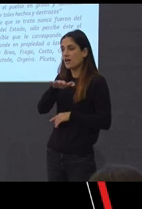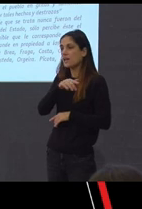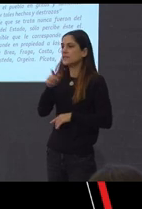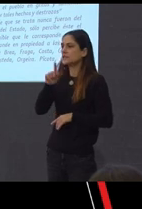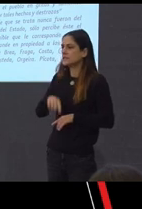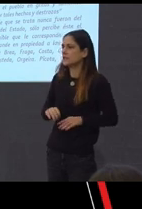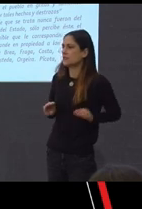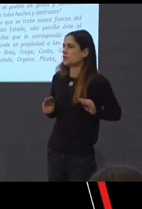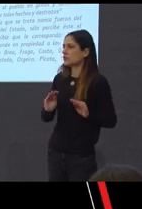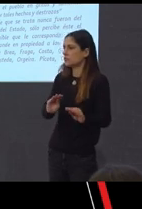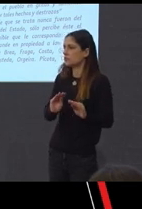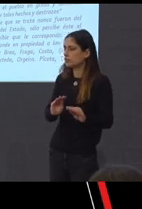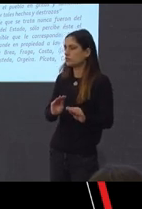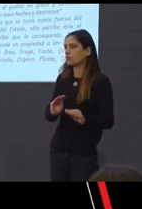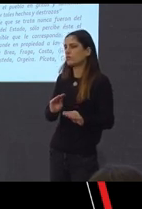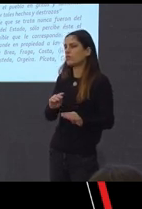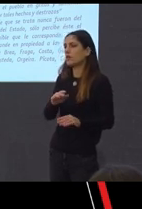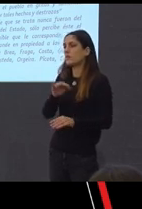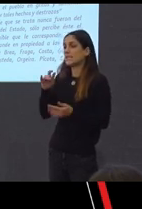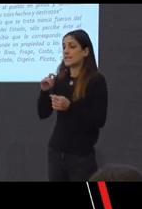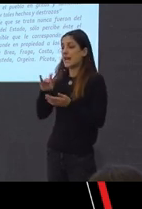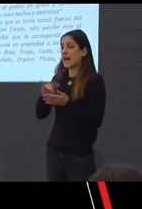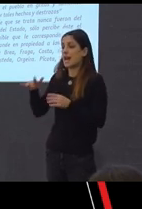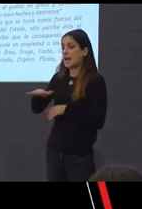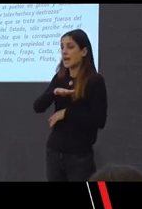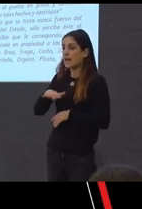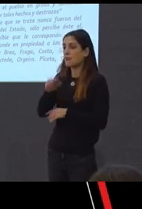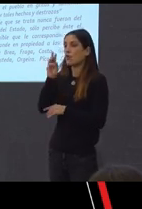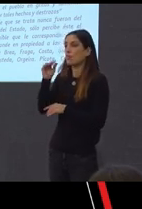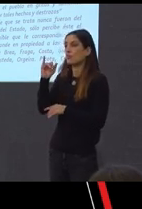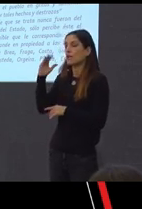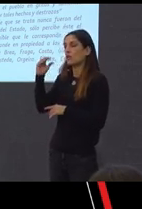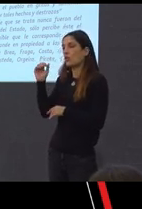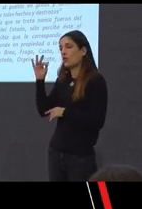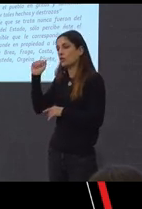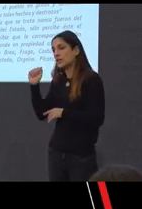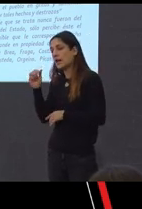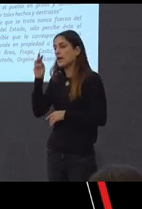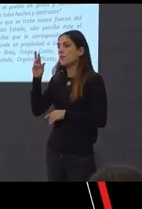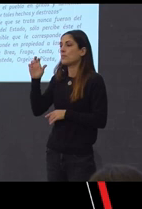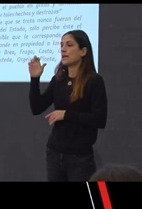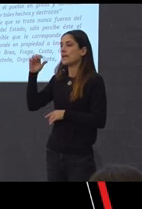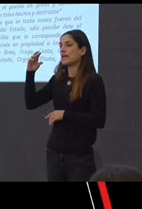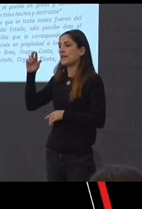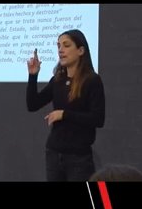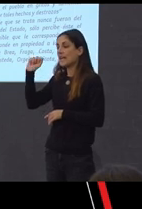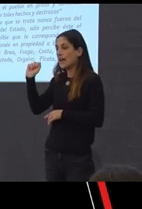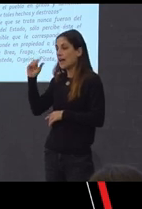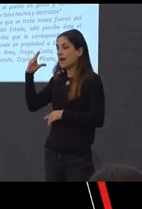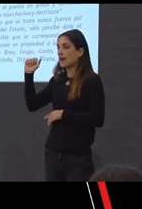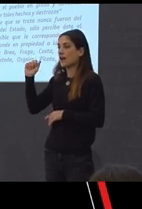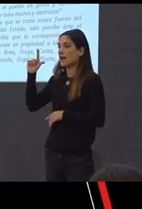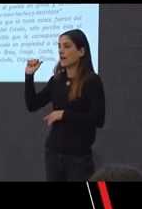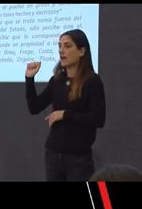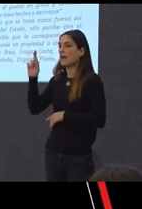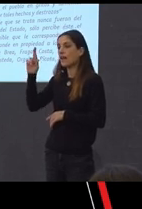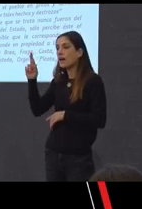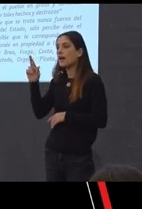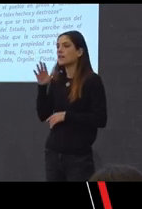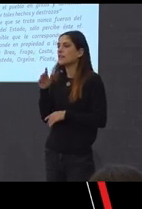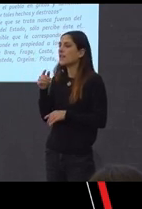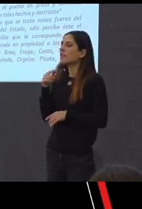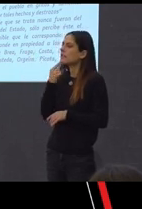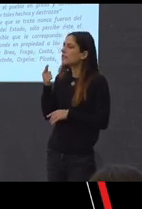Brea, Fraga, Costa, Jimerén, Campo de Gesteda, Orgueira, Picote e Calabalar. Por que di lugares? Porque, repito, os montes non están adscritos